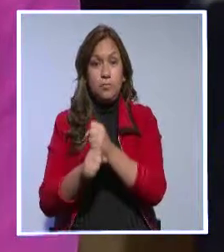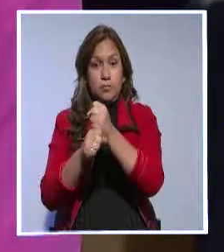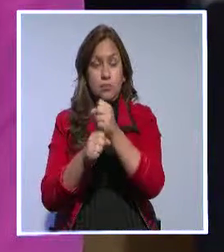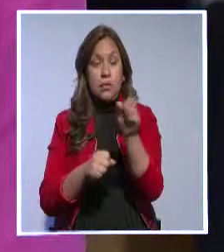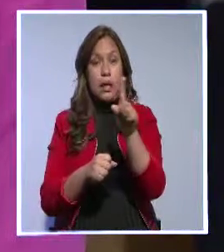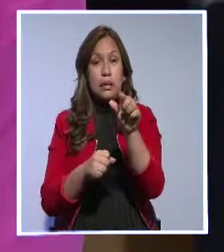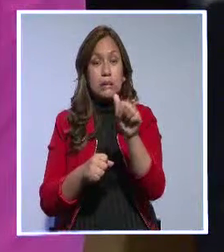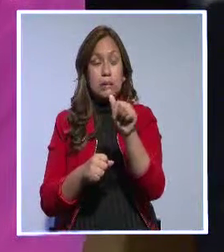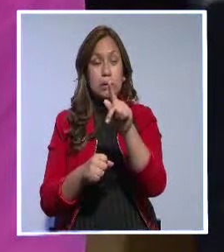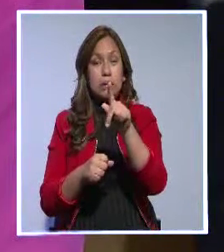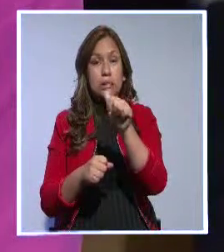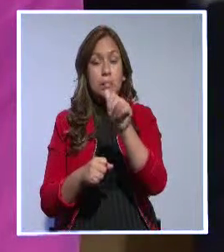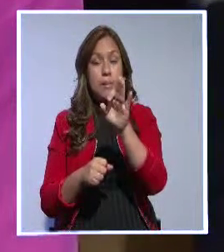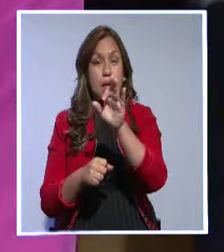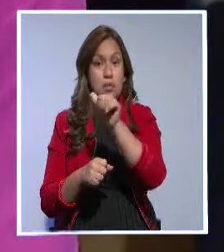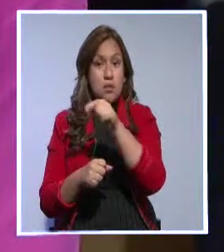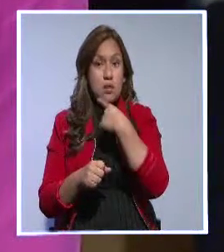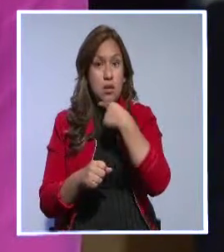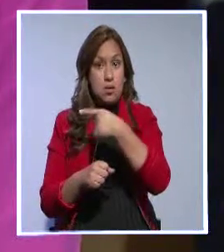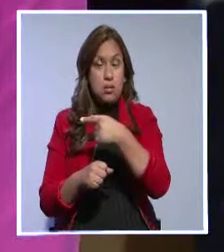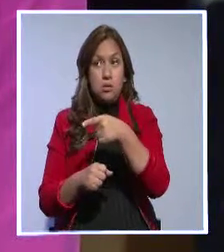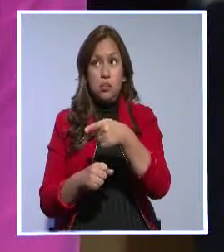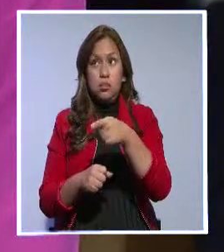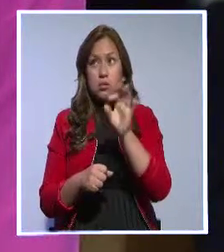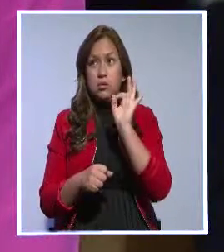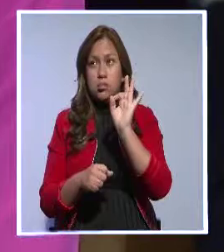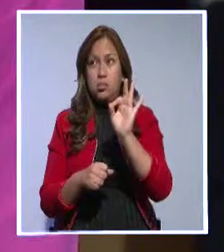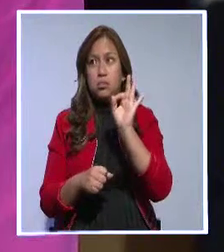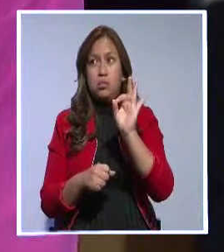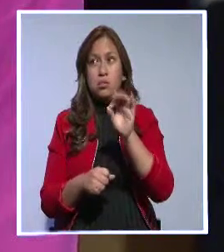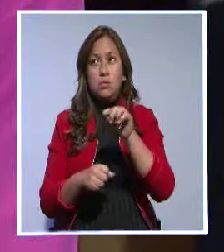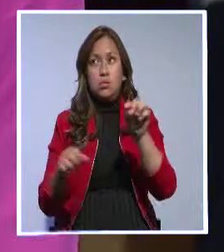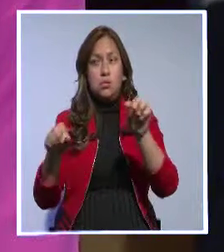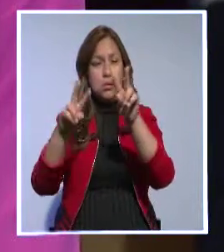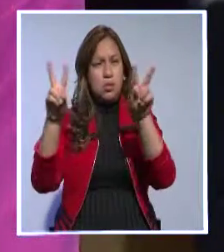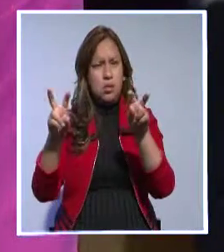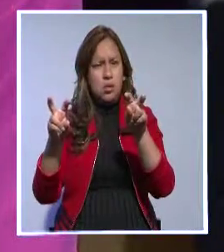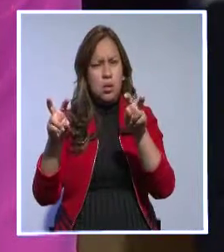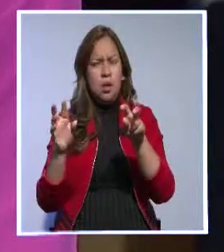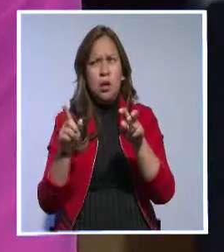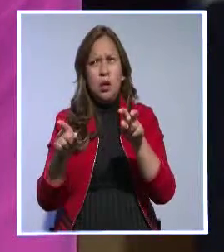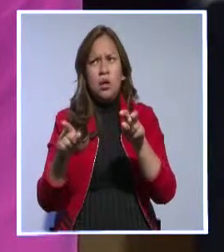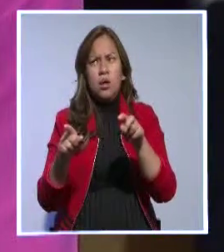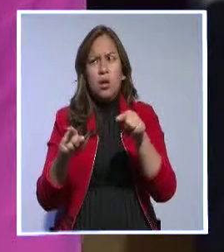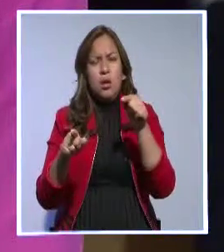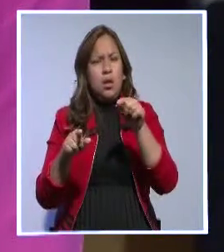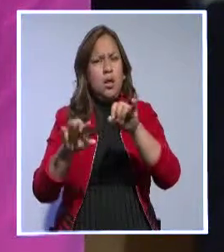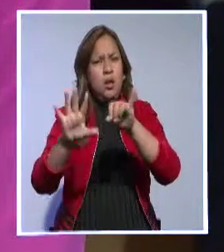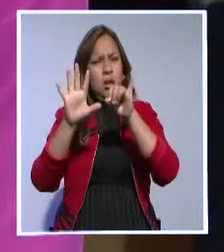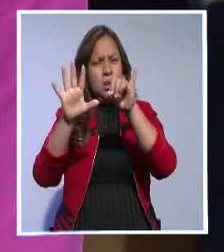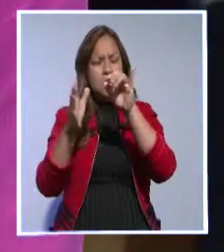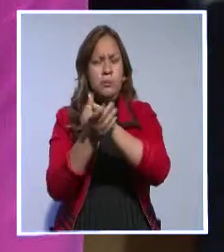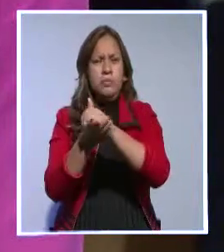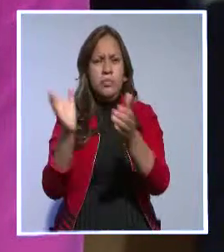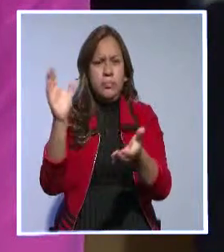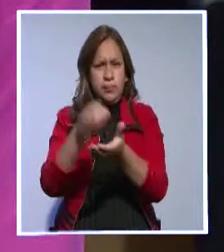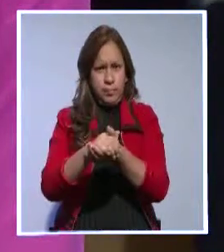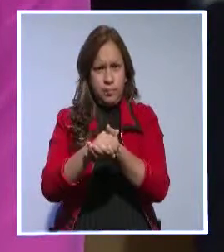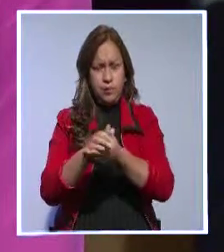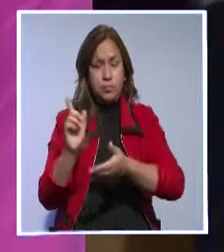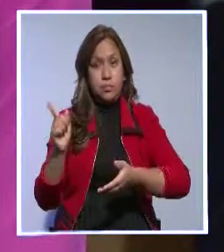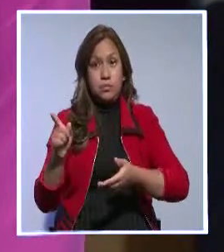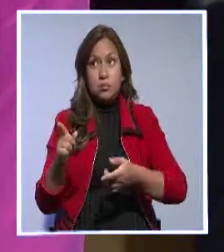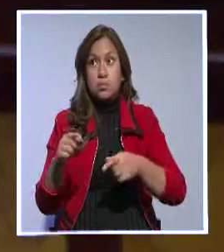zapata hacía referencia a un hecho relevante que tuvo lugar precisamente este 6 de noviembre en donde pudieron